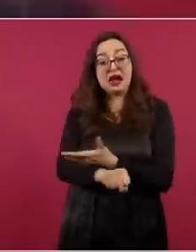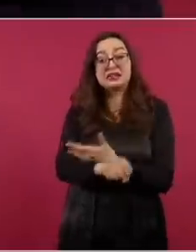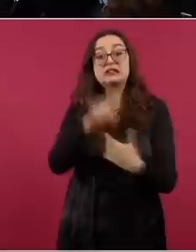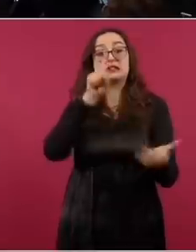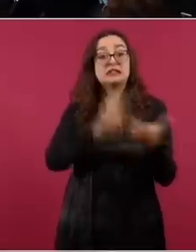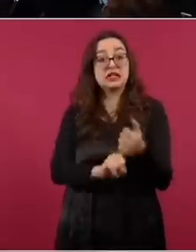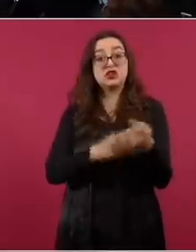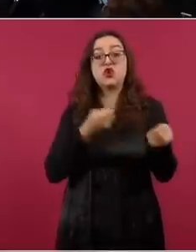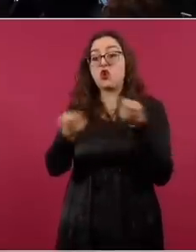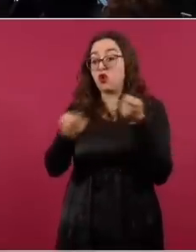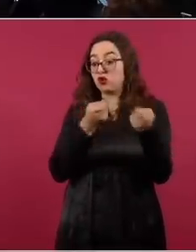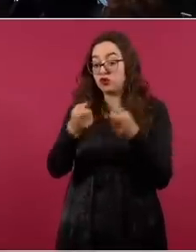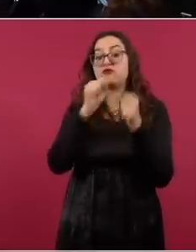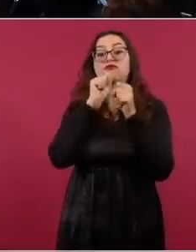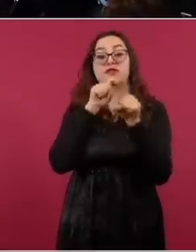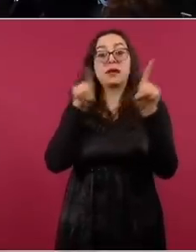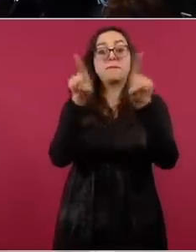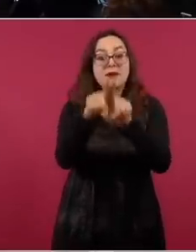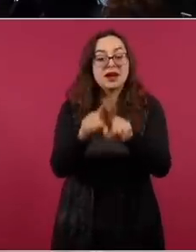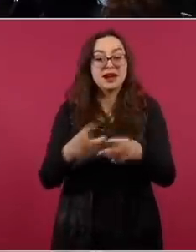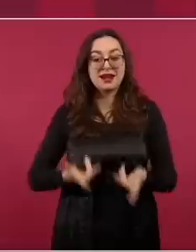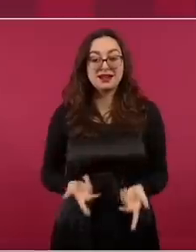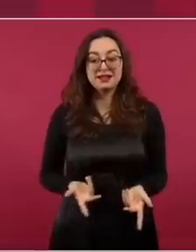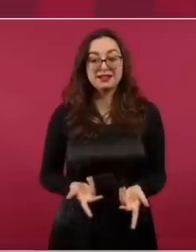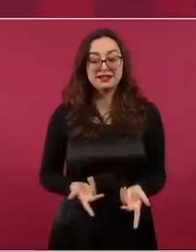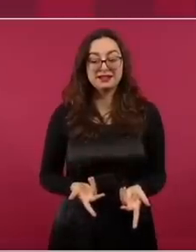estaban metidos en todo